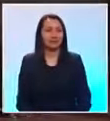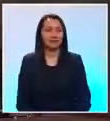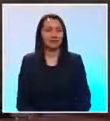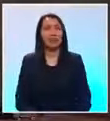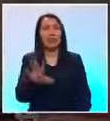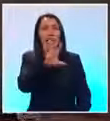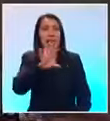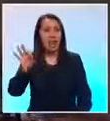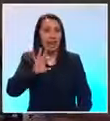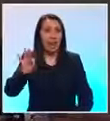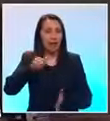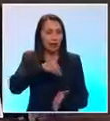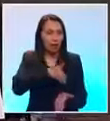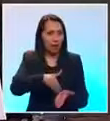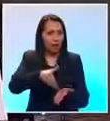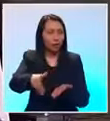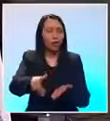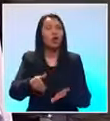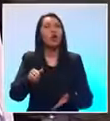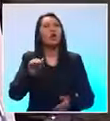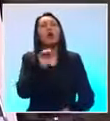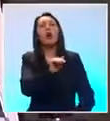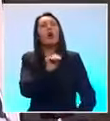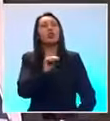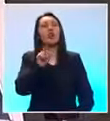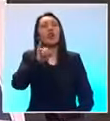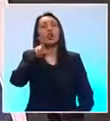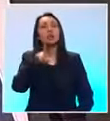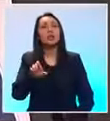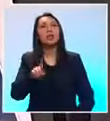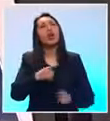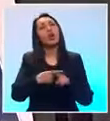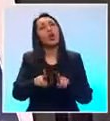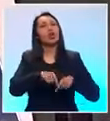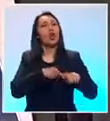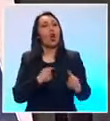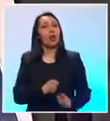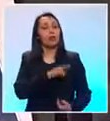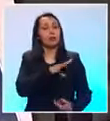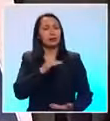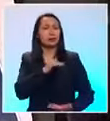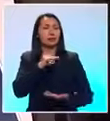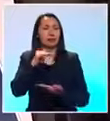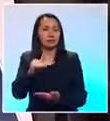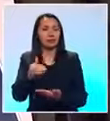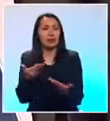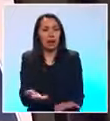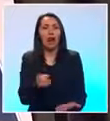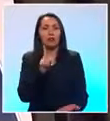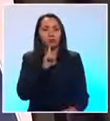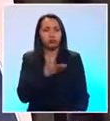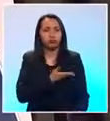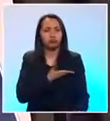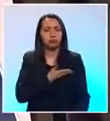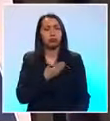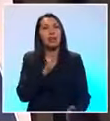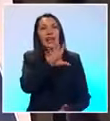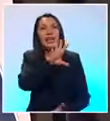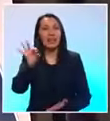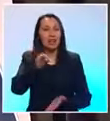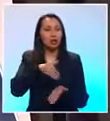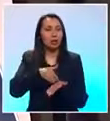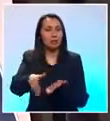500 millones. Oye, José Luis, llévate otro corazón de Chile. Aquí lo tenemos.